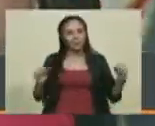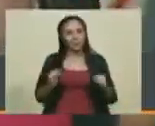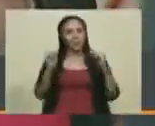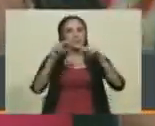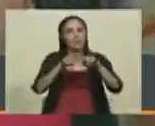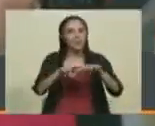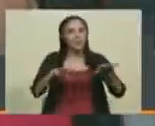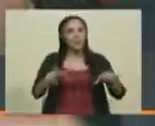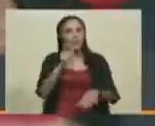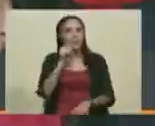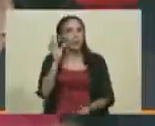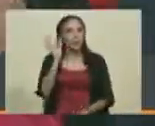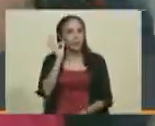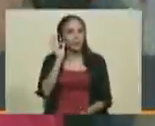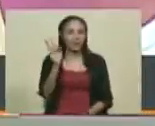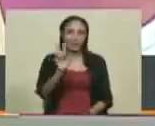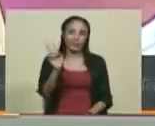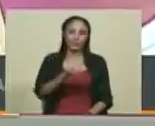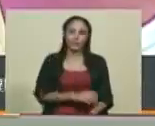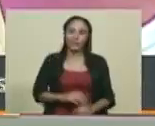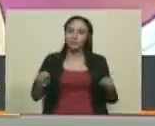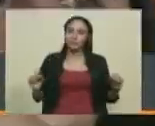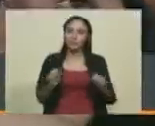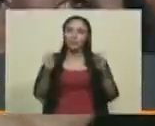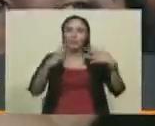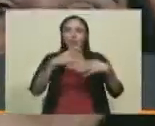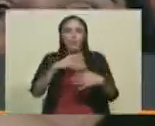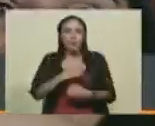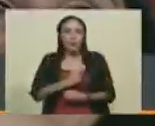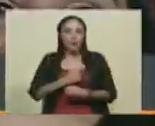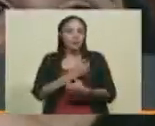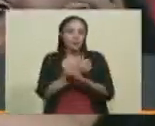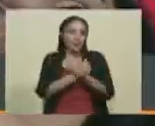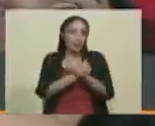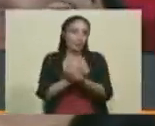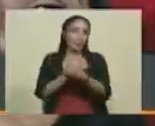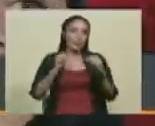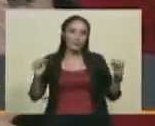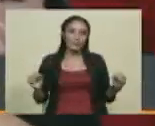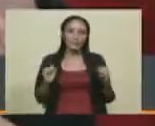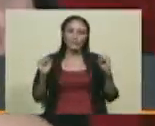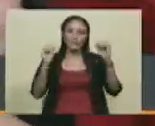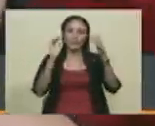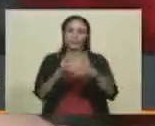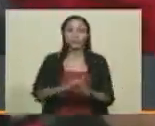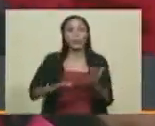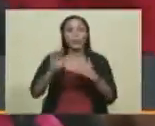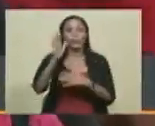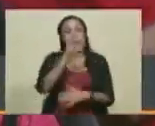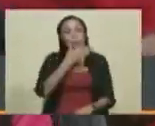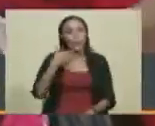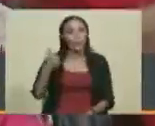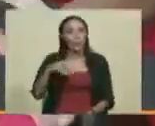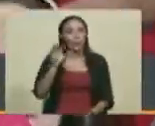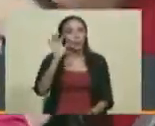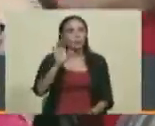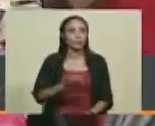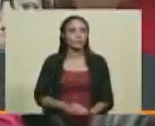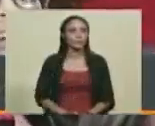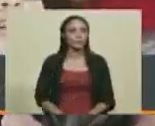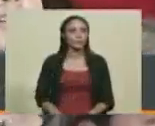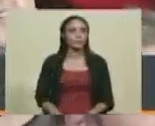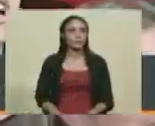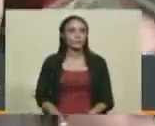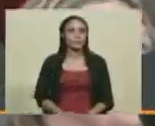y niñas de Venezuela. Que vive la esperanza, que vive el amor, que viva el futuro de nuestra patria.